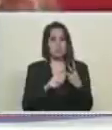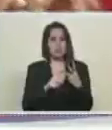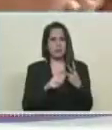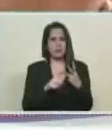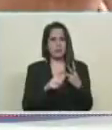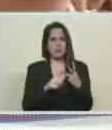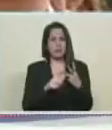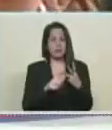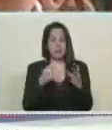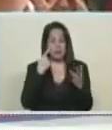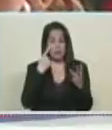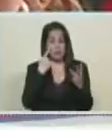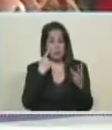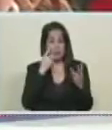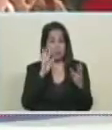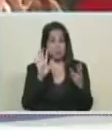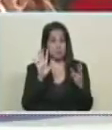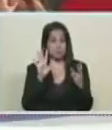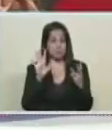Ahora, fíjense ustedes.